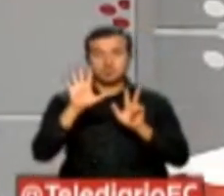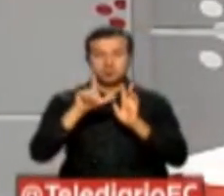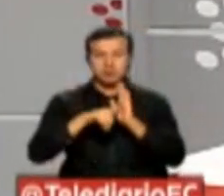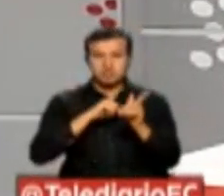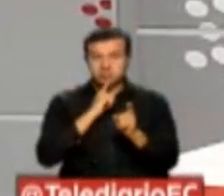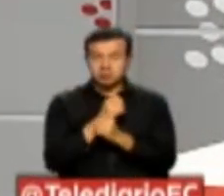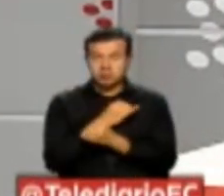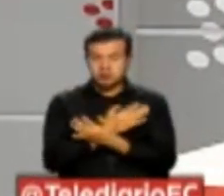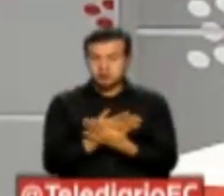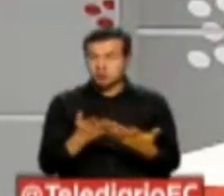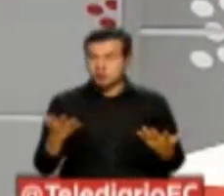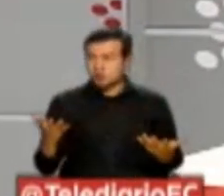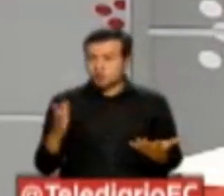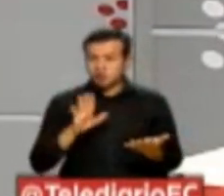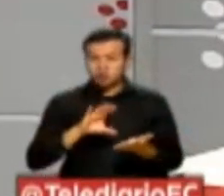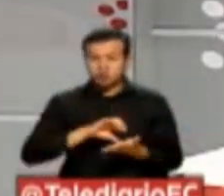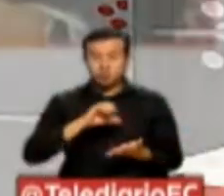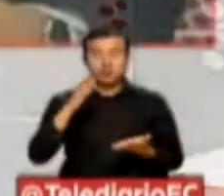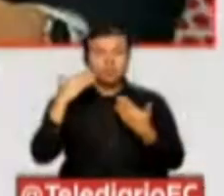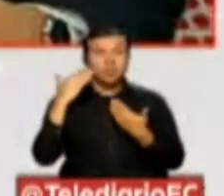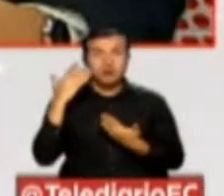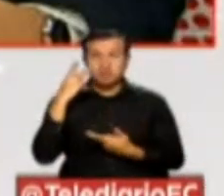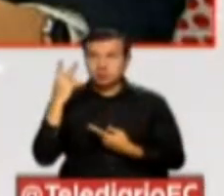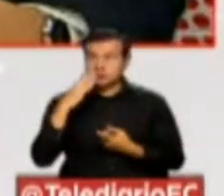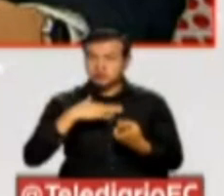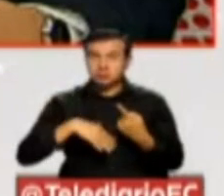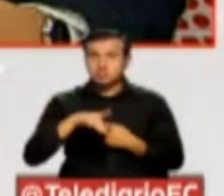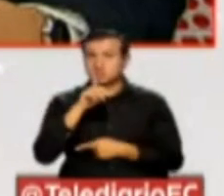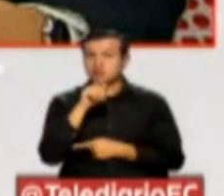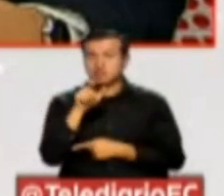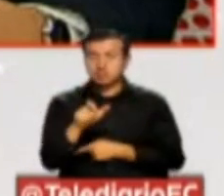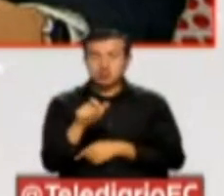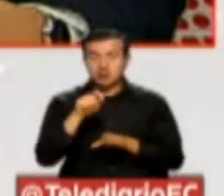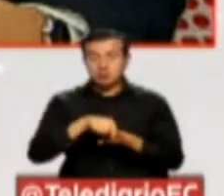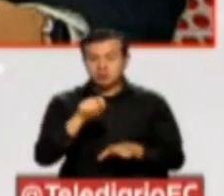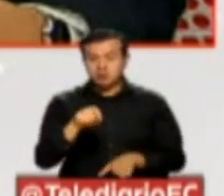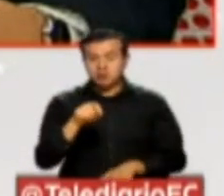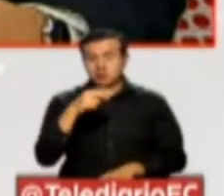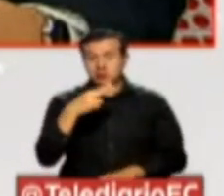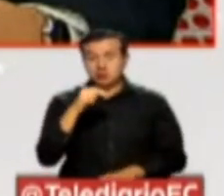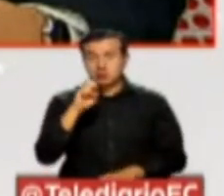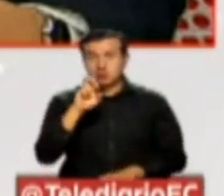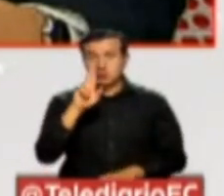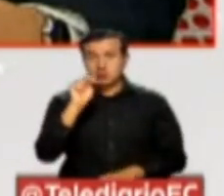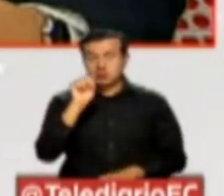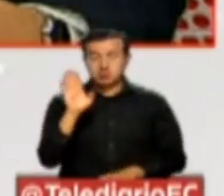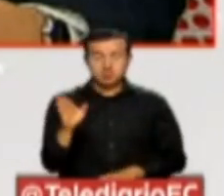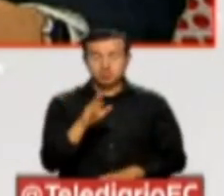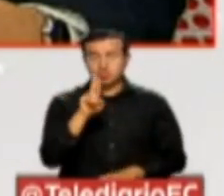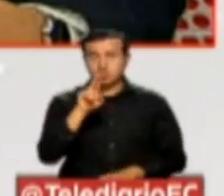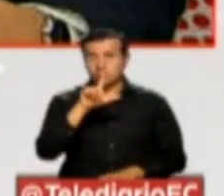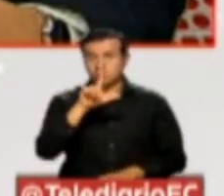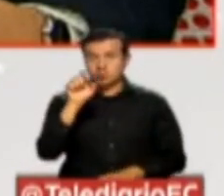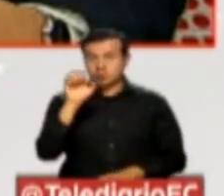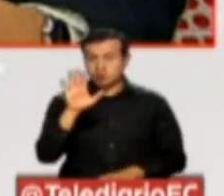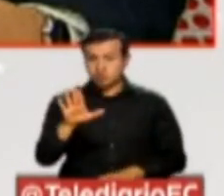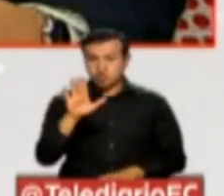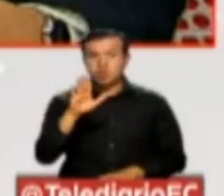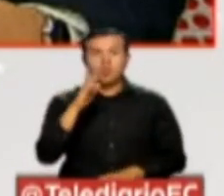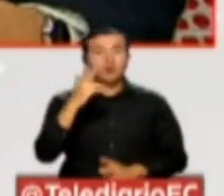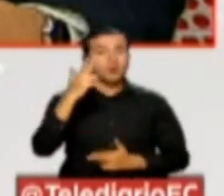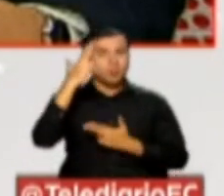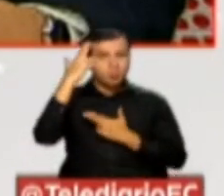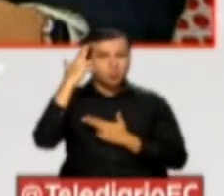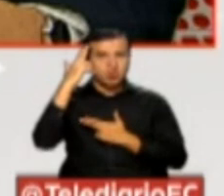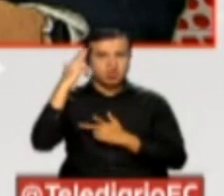7:08. Se encuentra en la ciudad de Guayaquil, en nuestros estudios, el abogado Hernán Ulloa, representante legal de los